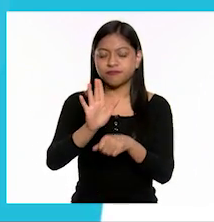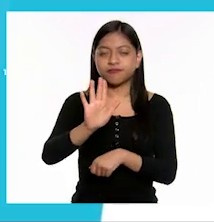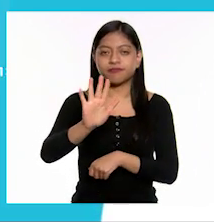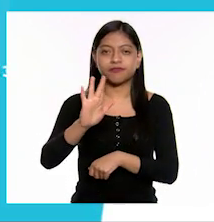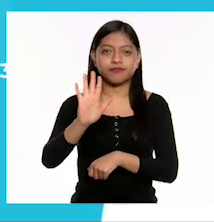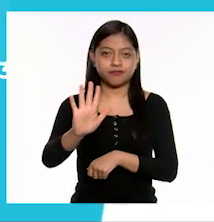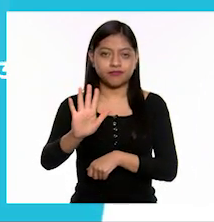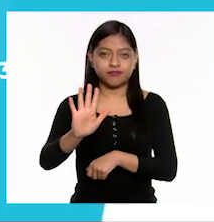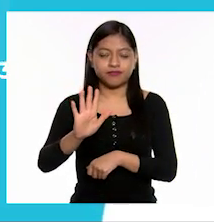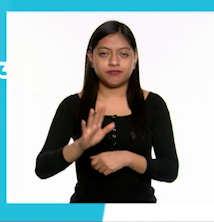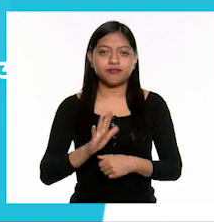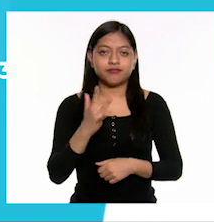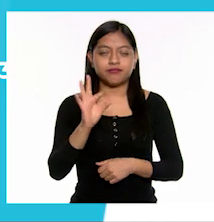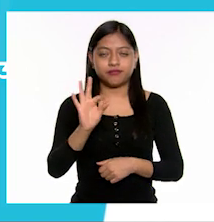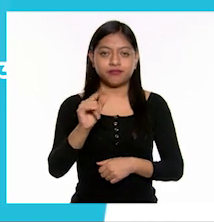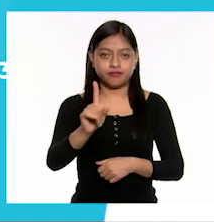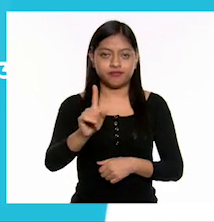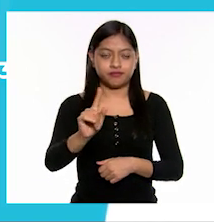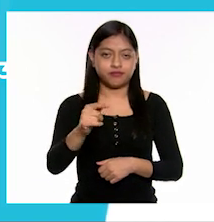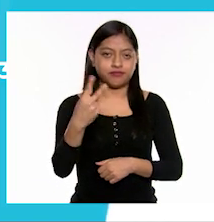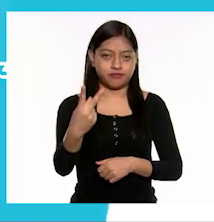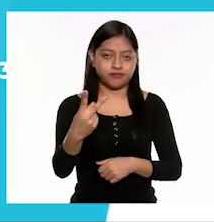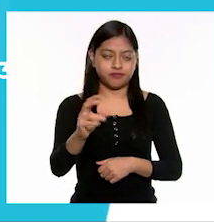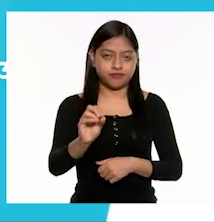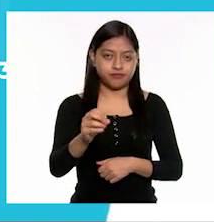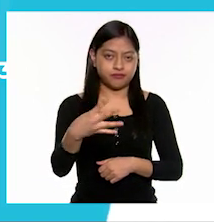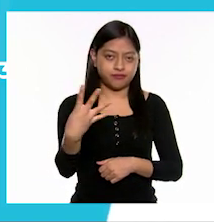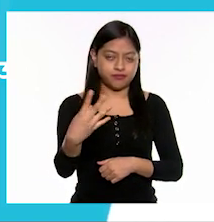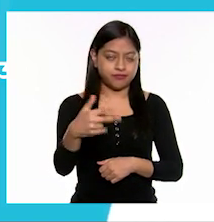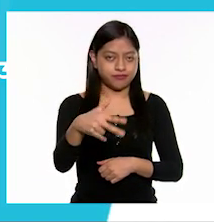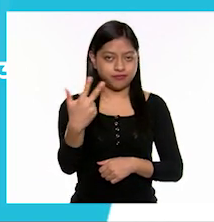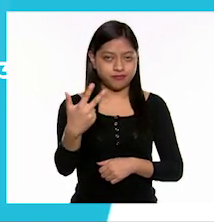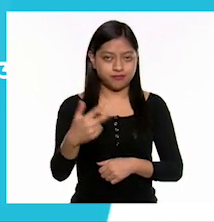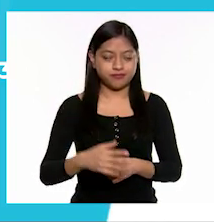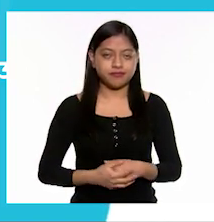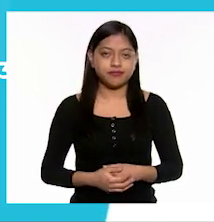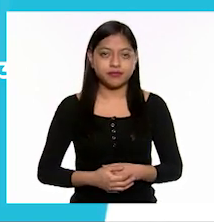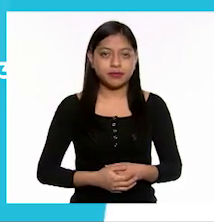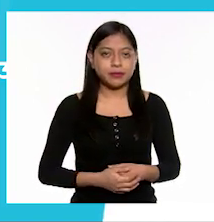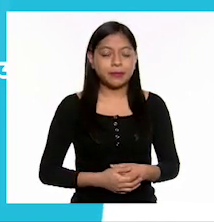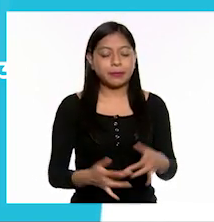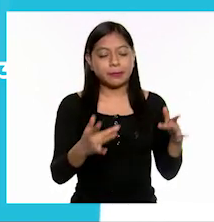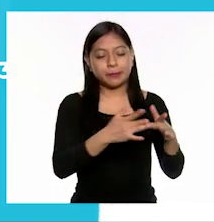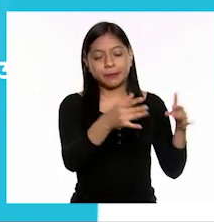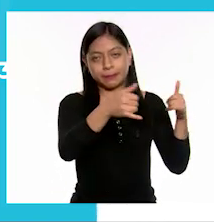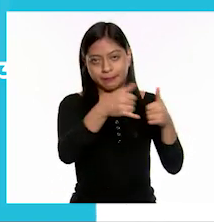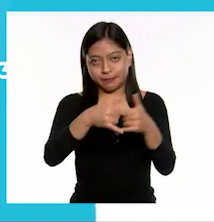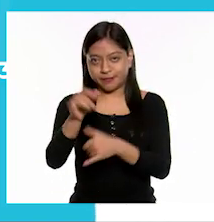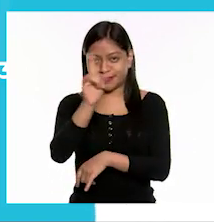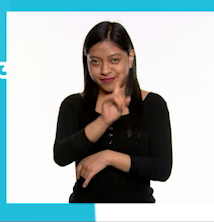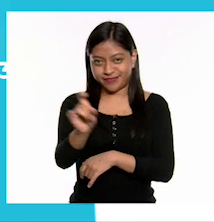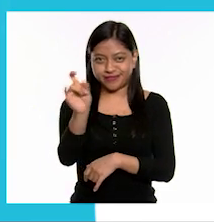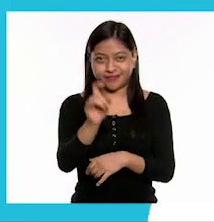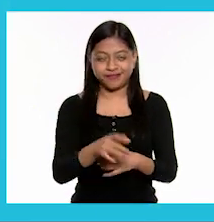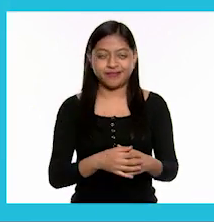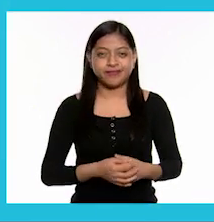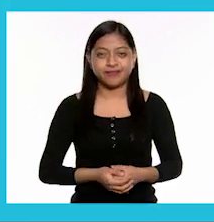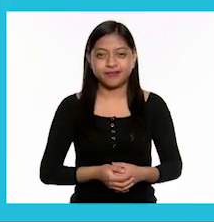55 41 72 04 13 100 líneas